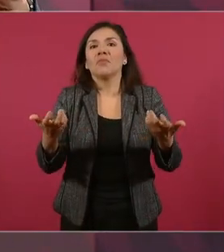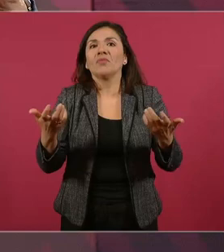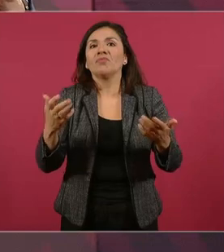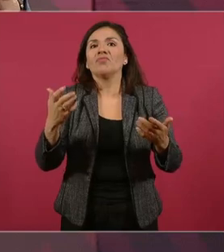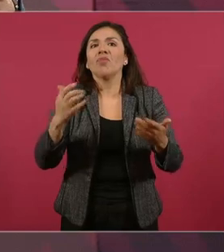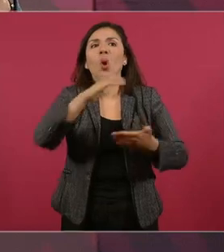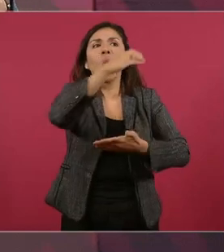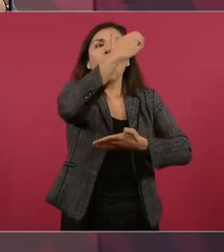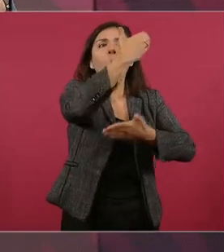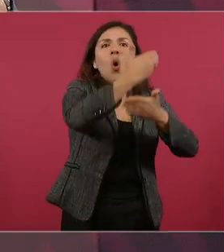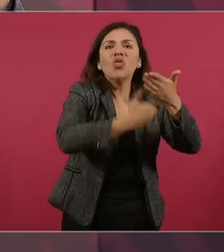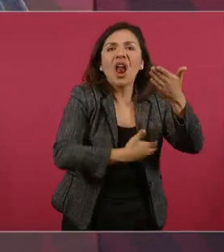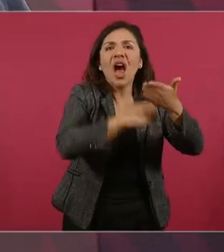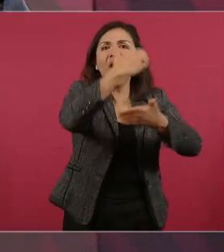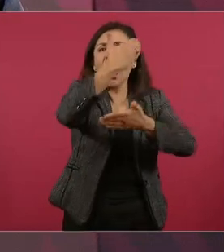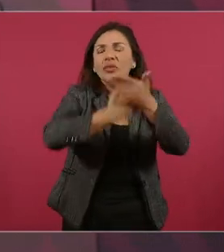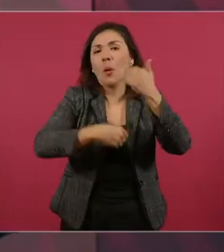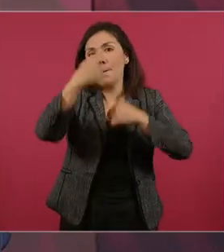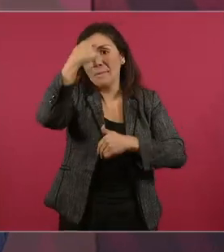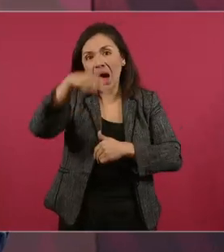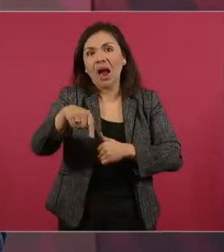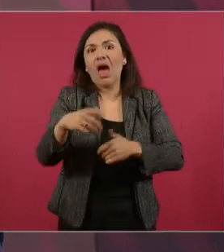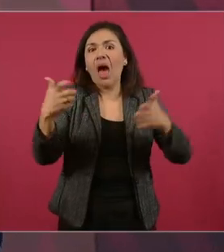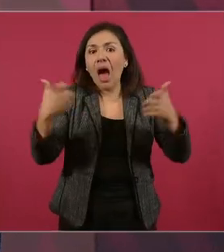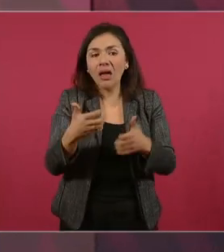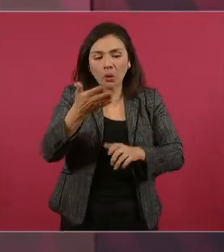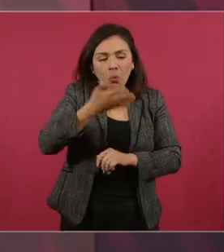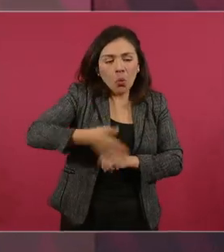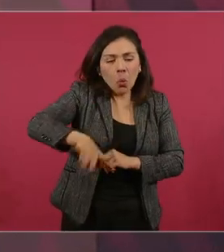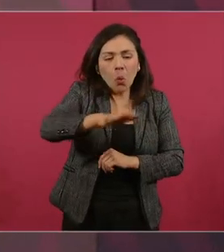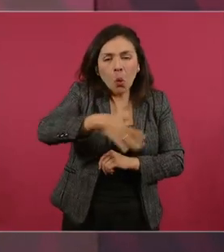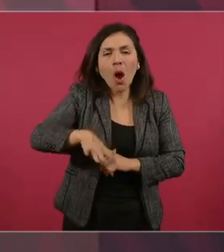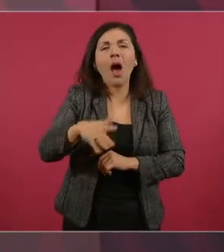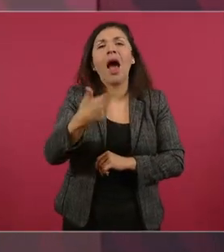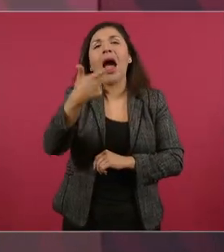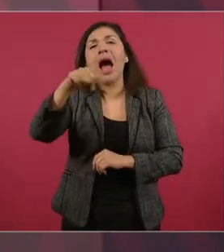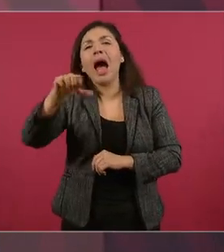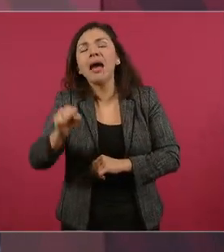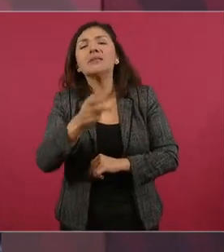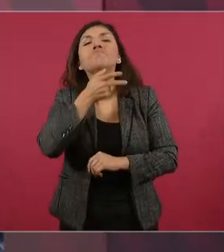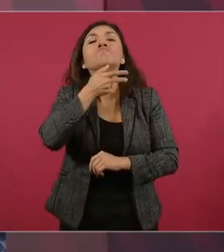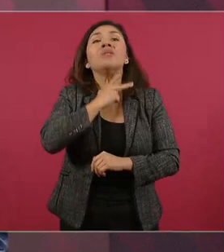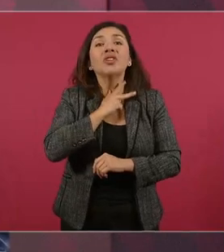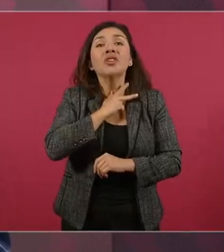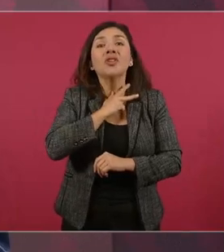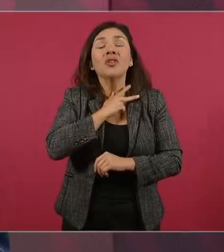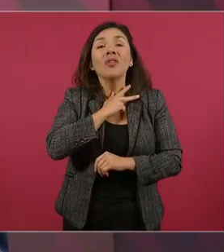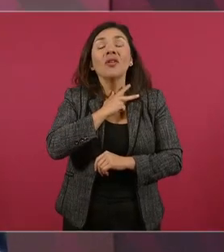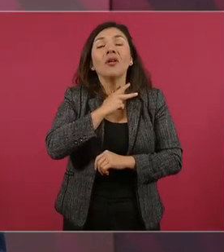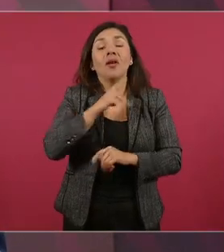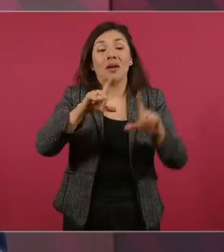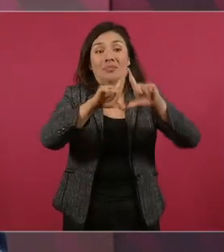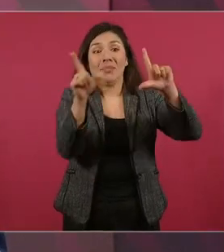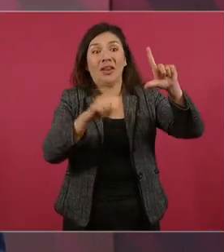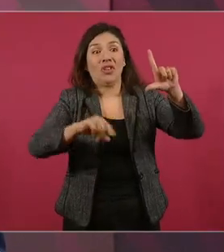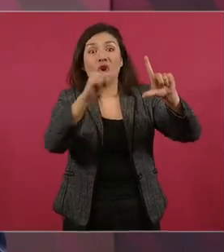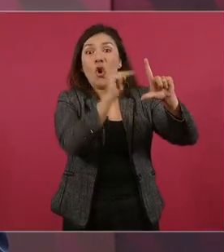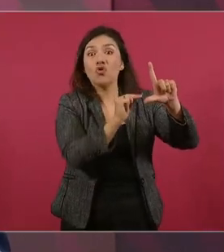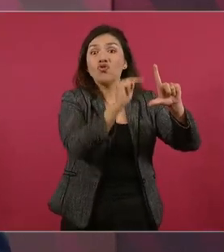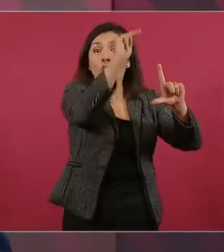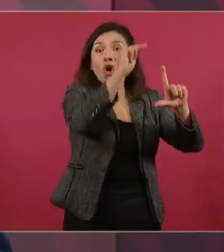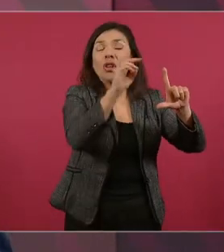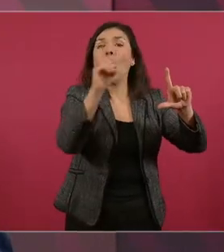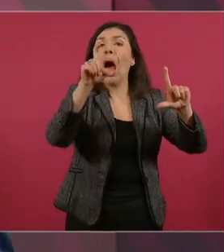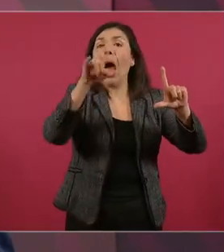contratos de exploración y de producción de gas y de petróleo al norte del país, o aguas